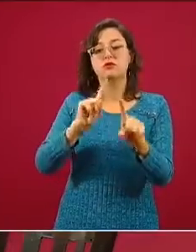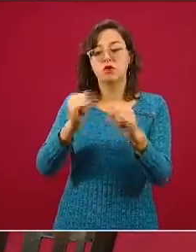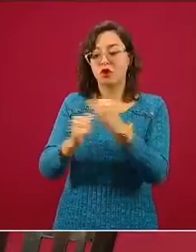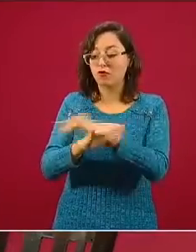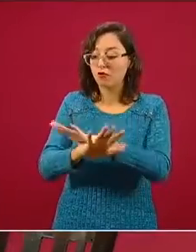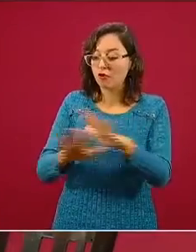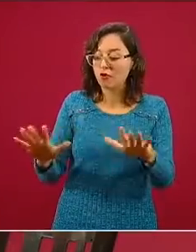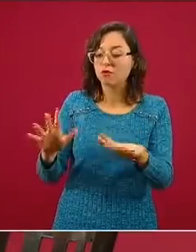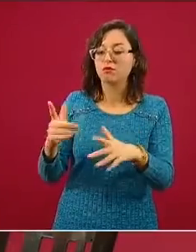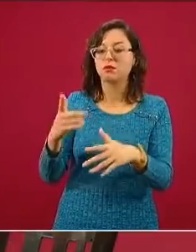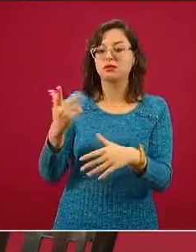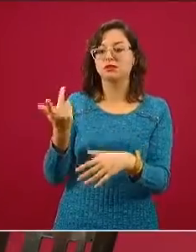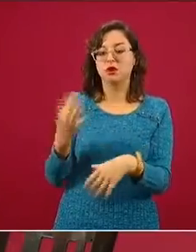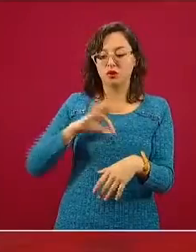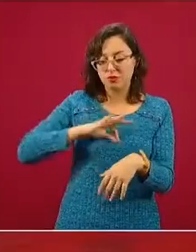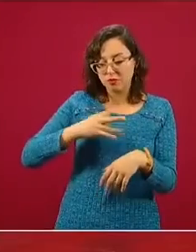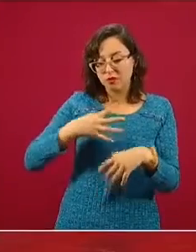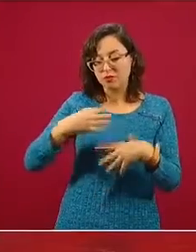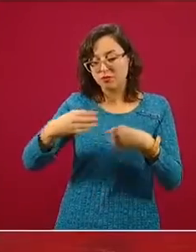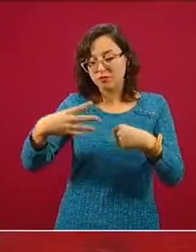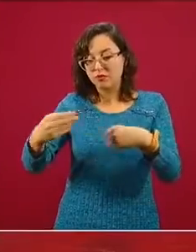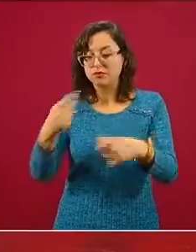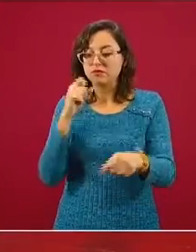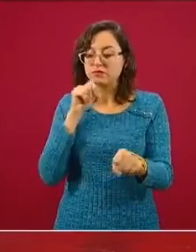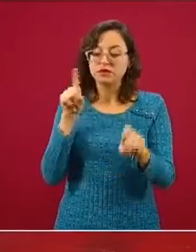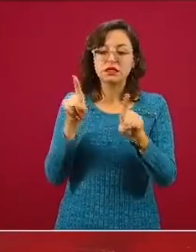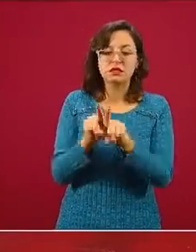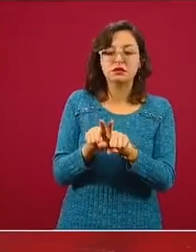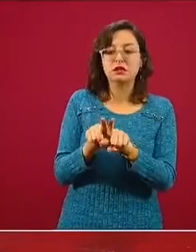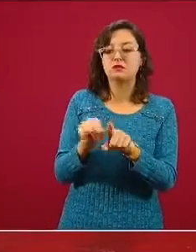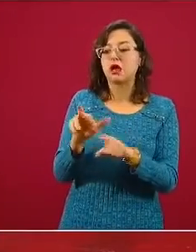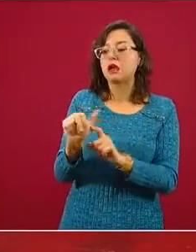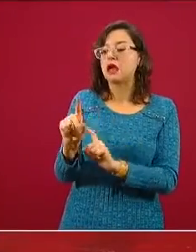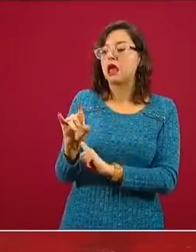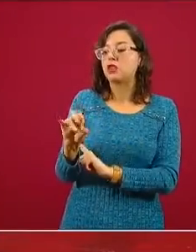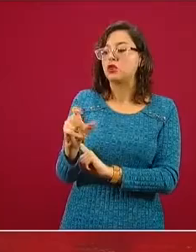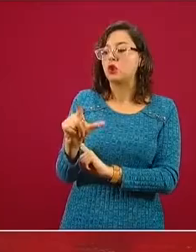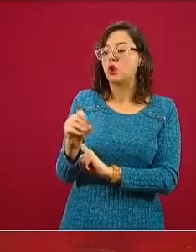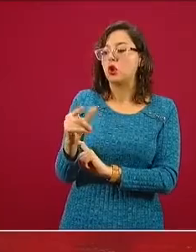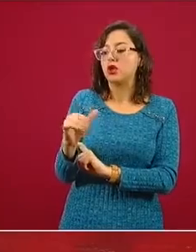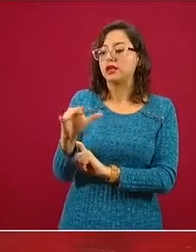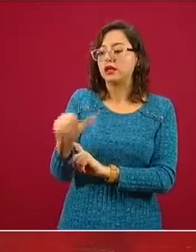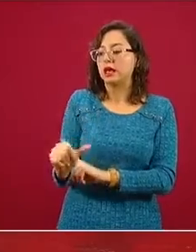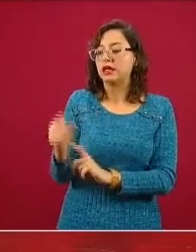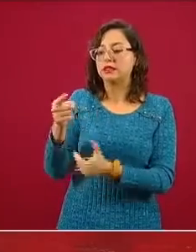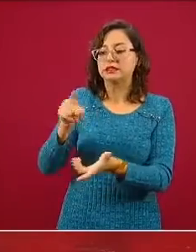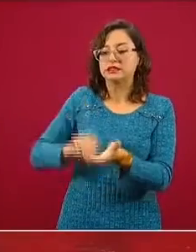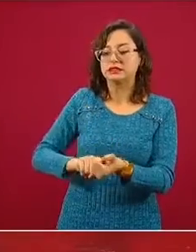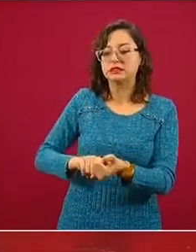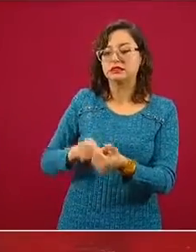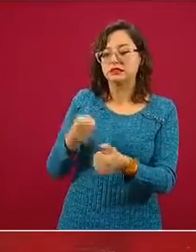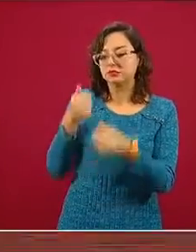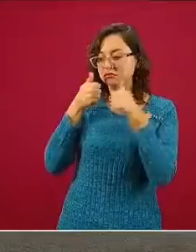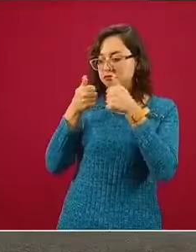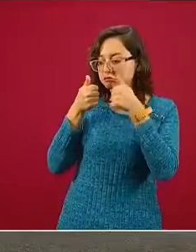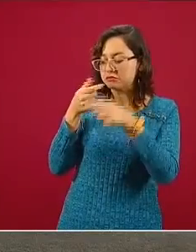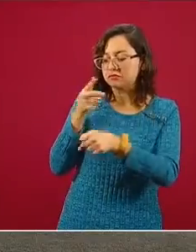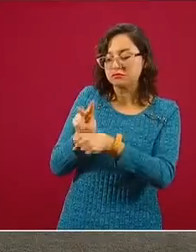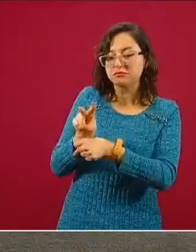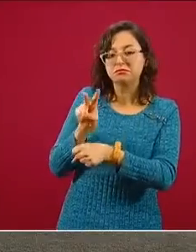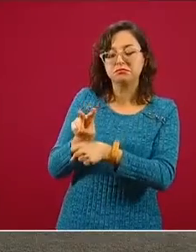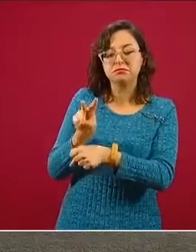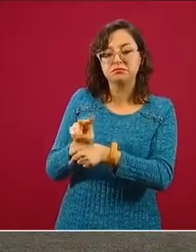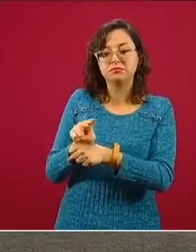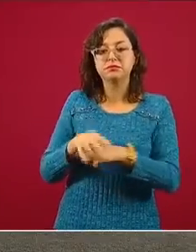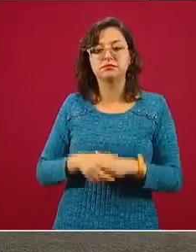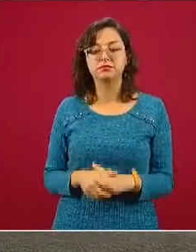información clínico-epidemiológica y radiológica que está en manos de las unidades de atención médica.